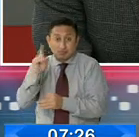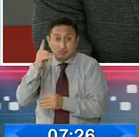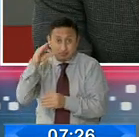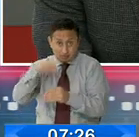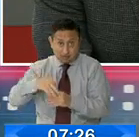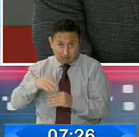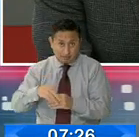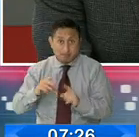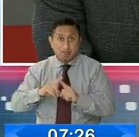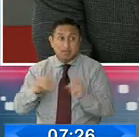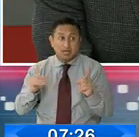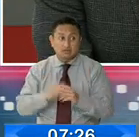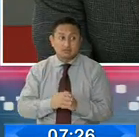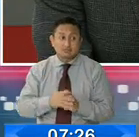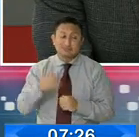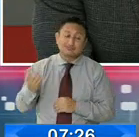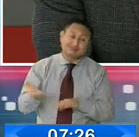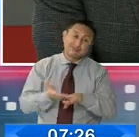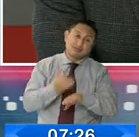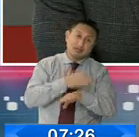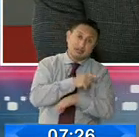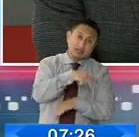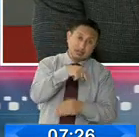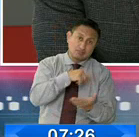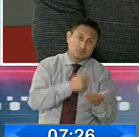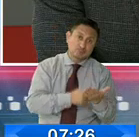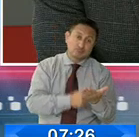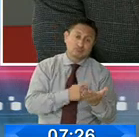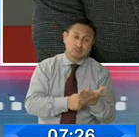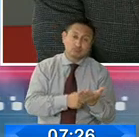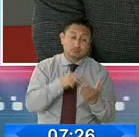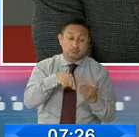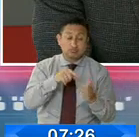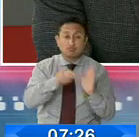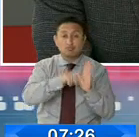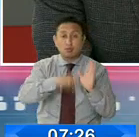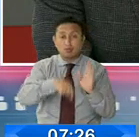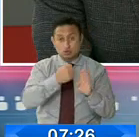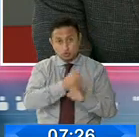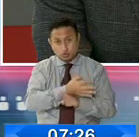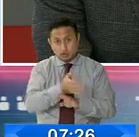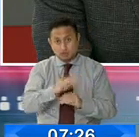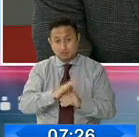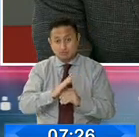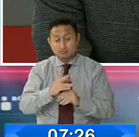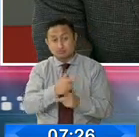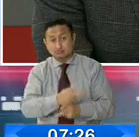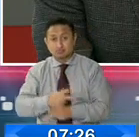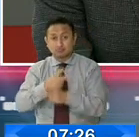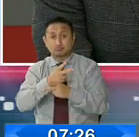eso tenemos que analizar con la sugerencia de los abogados y el Pleno del Consejo Nacional Electoral